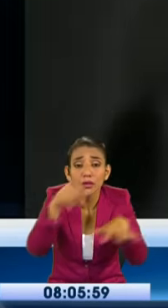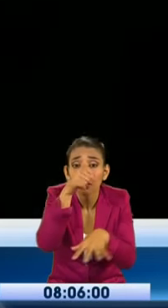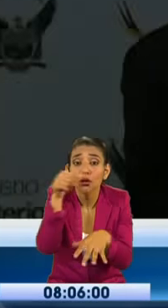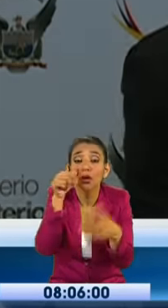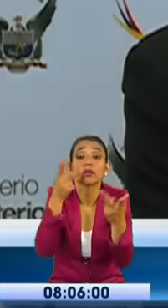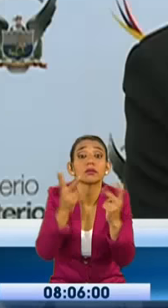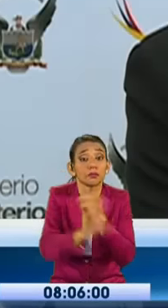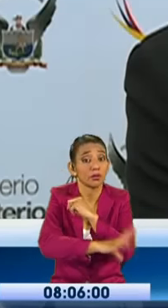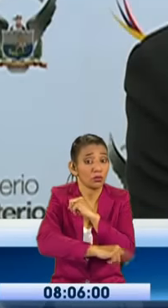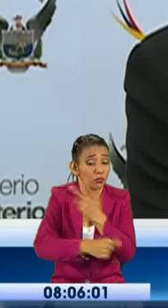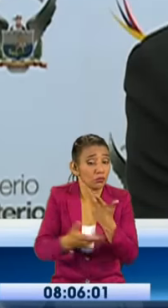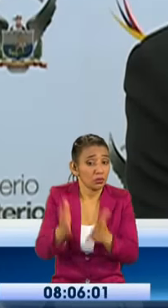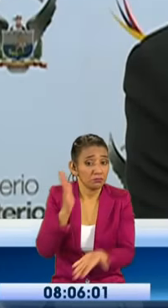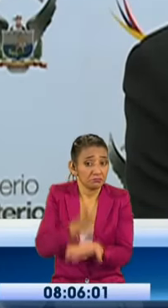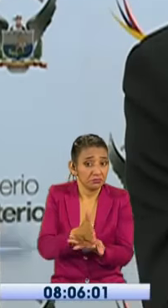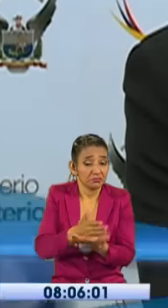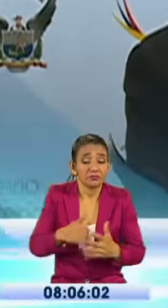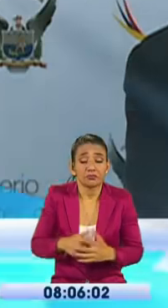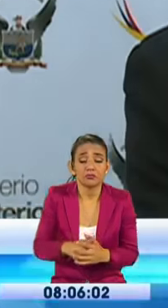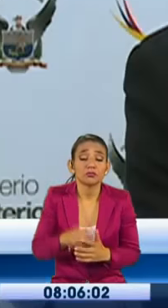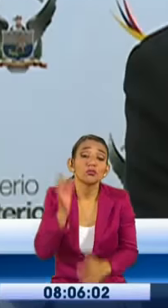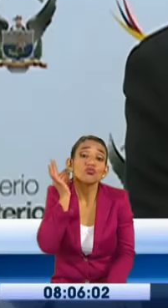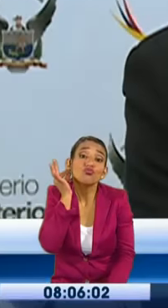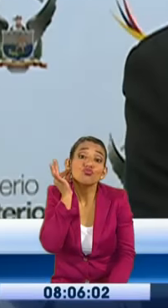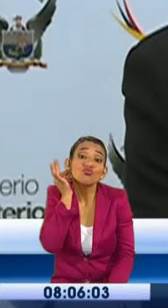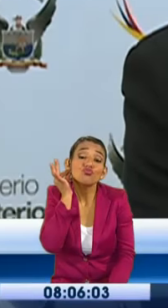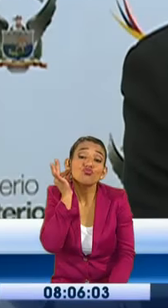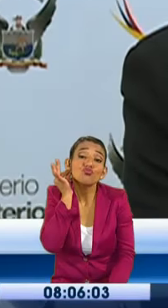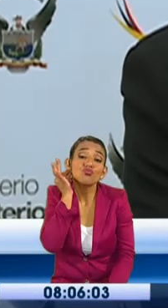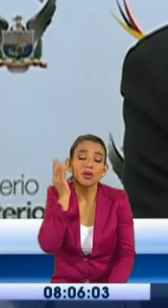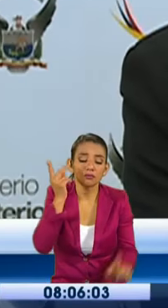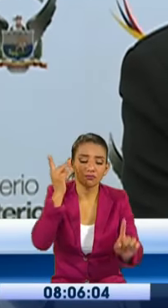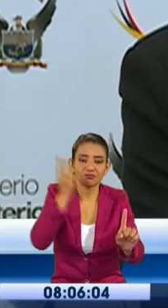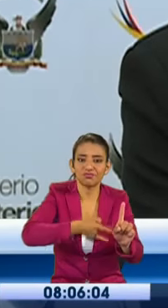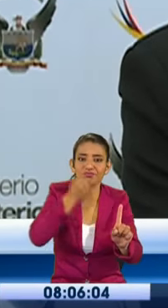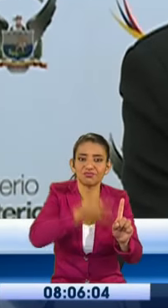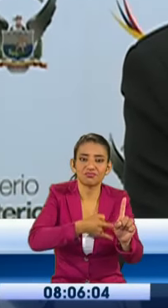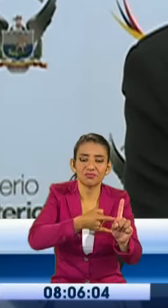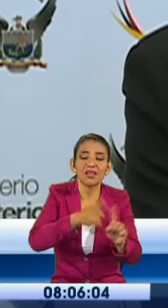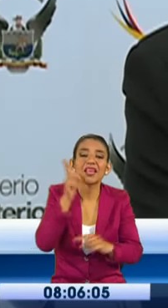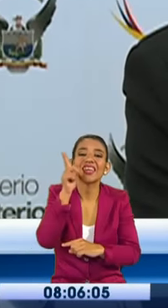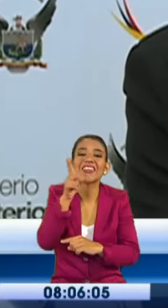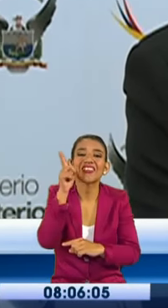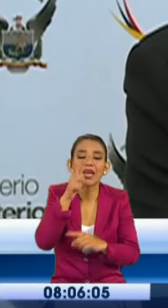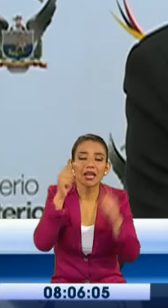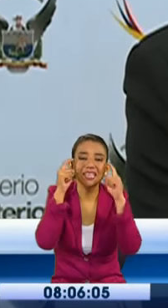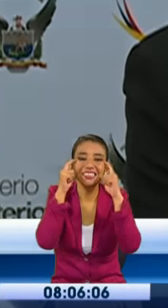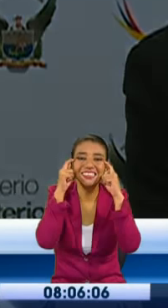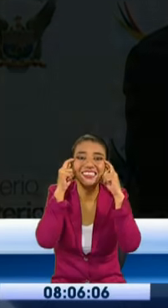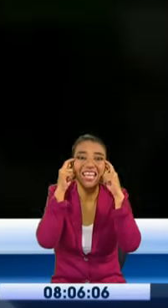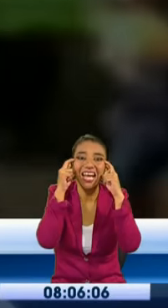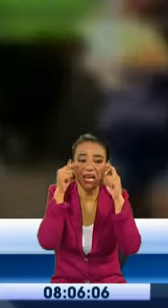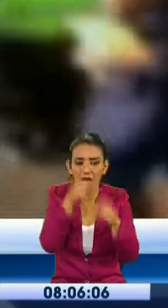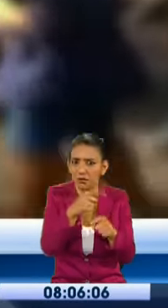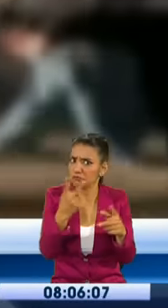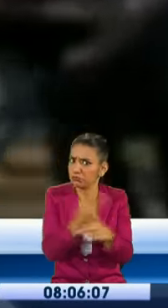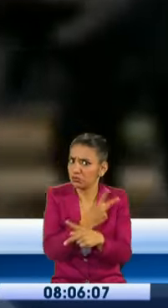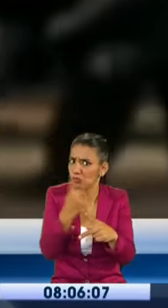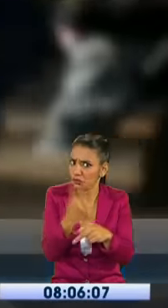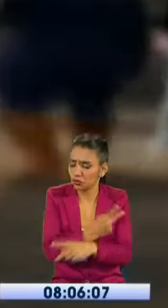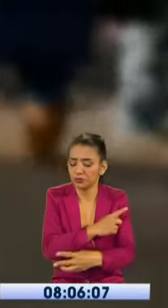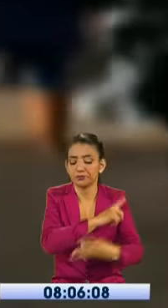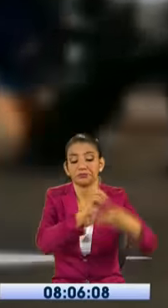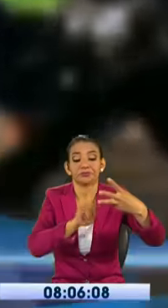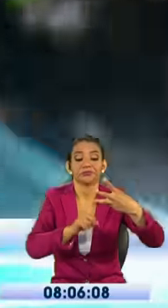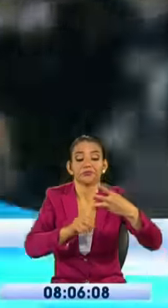droga. Y es conocida como la banda de la China Catalina. Justamente esta es una banda sumamente peligrosa. Mientras